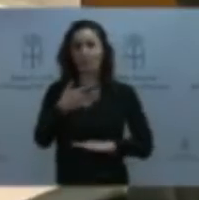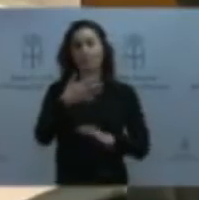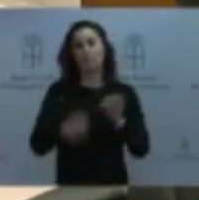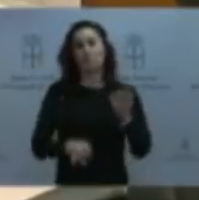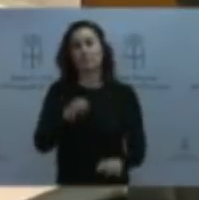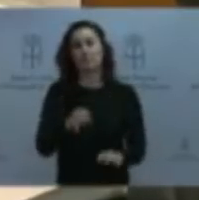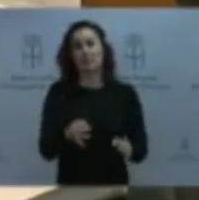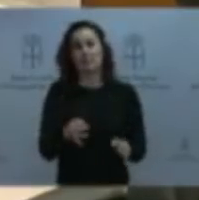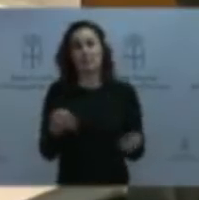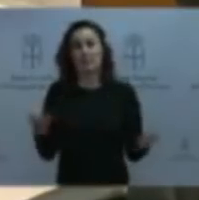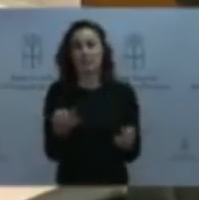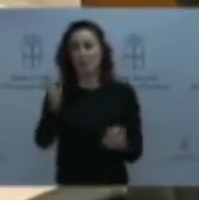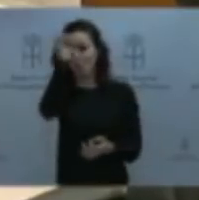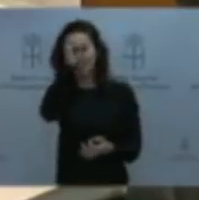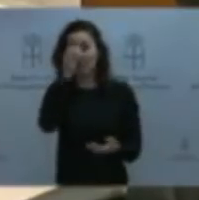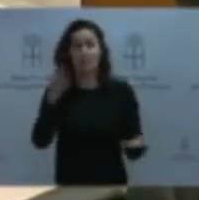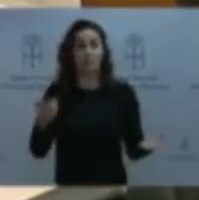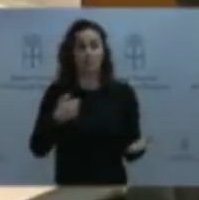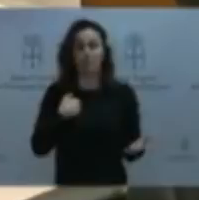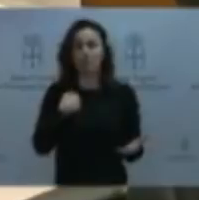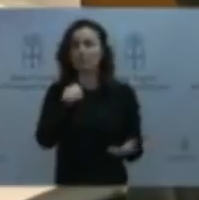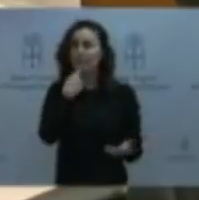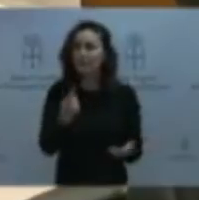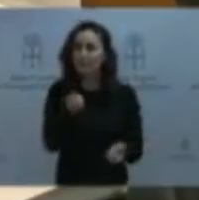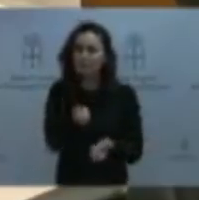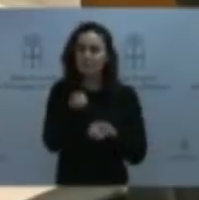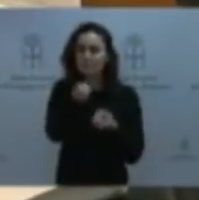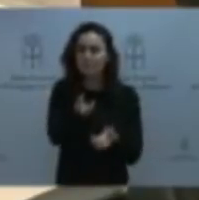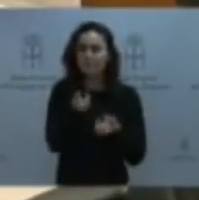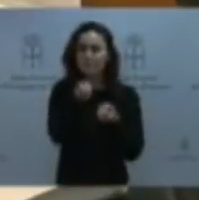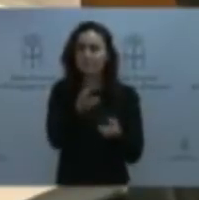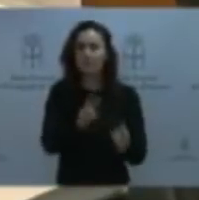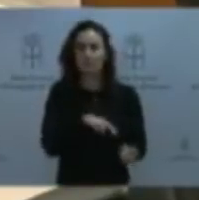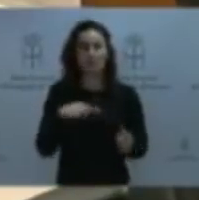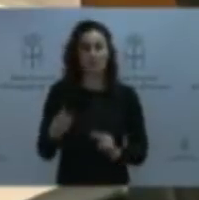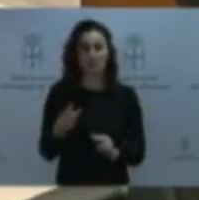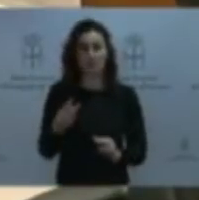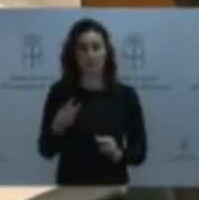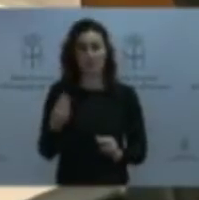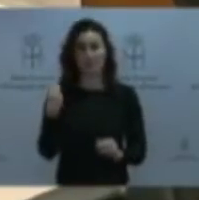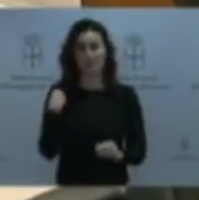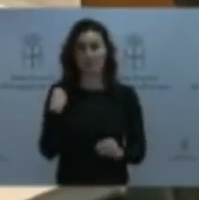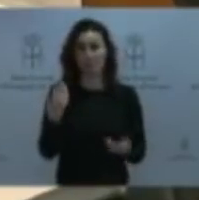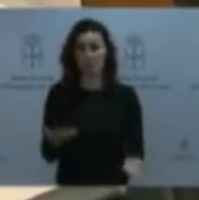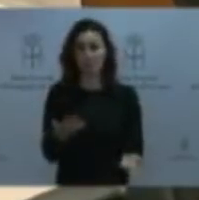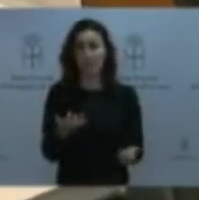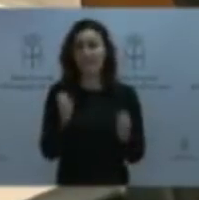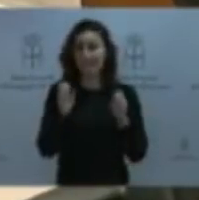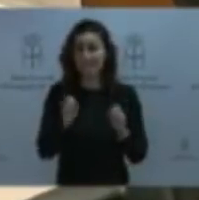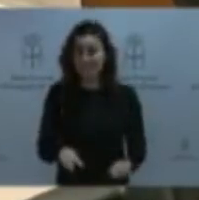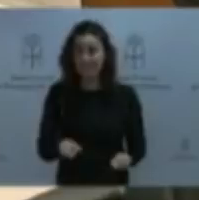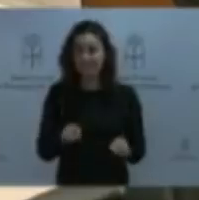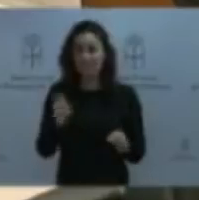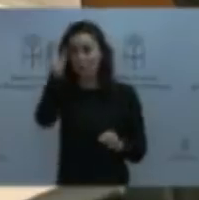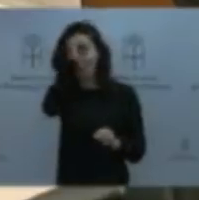le hago la exposición en respuesta a lo que nos pregunta sin prejuzgar nuestra opinión al respecto de lo que nos parece.